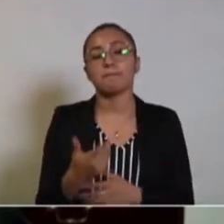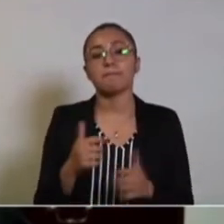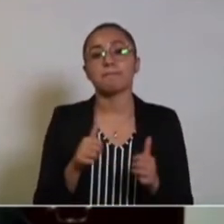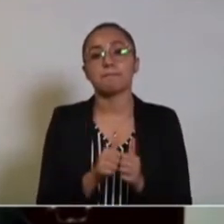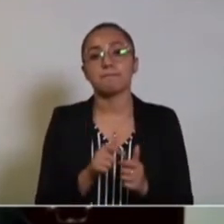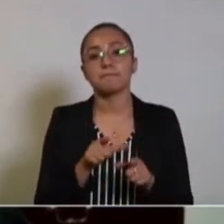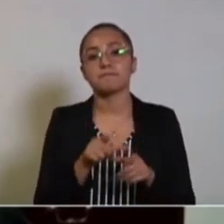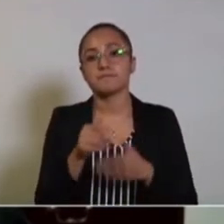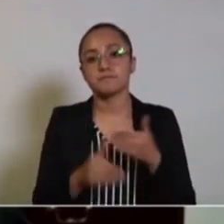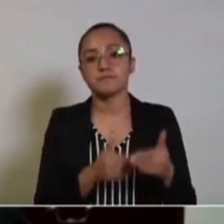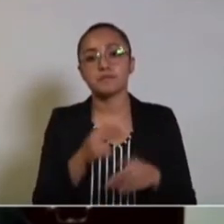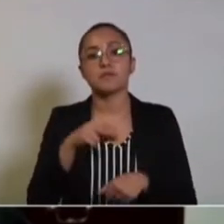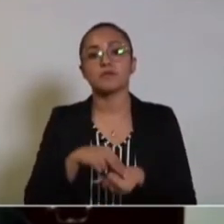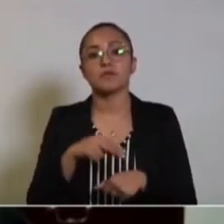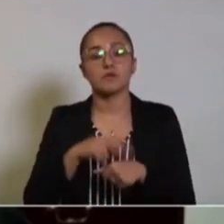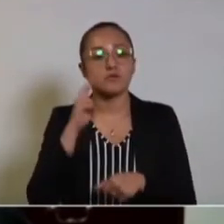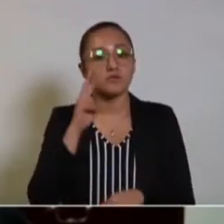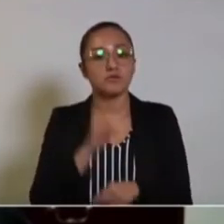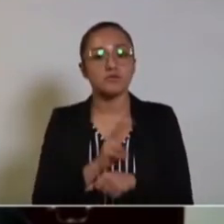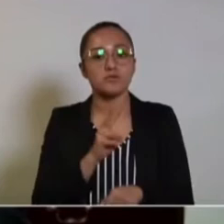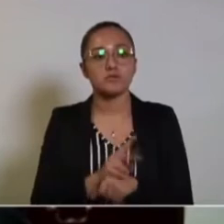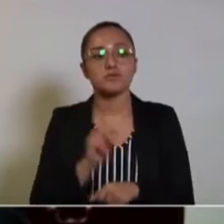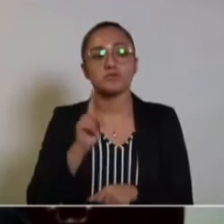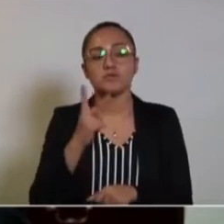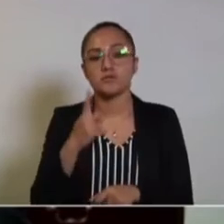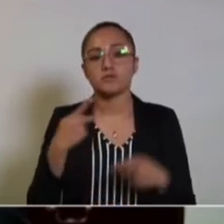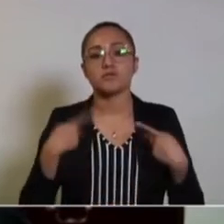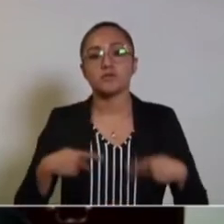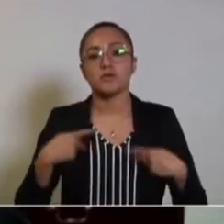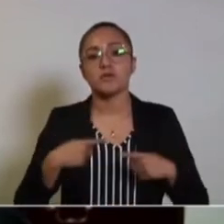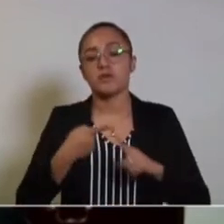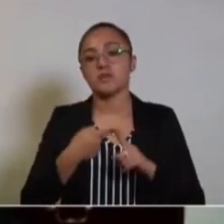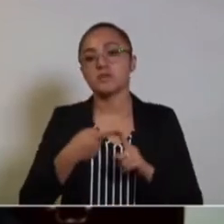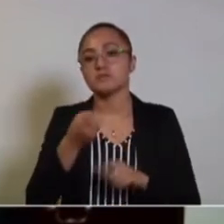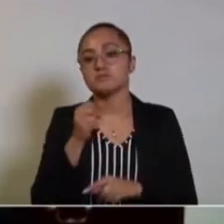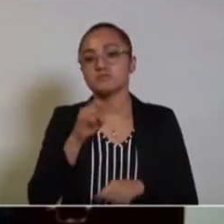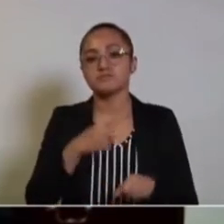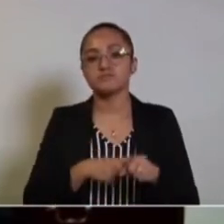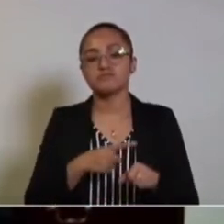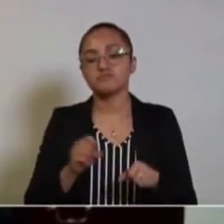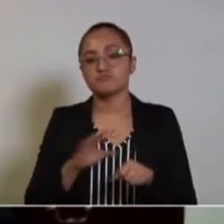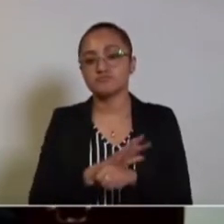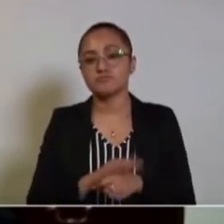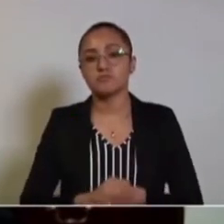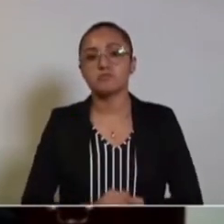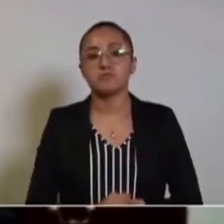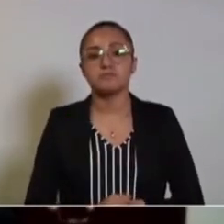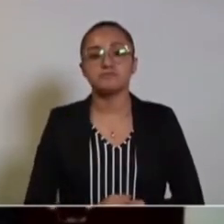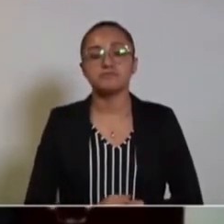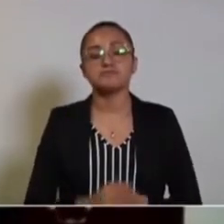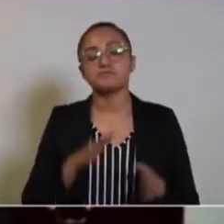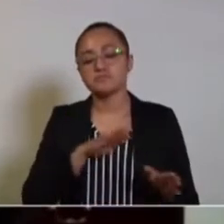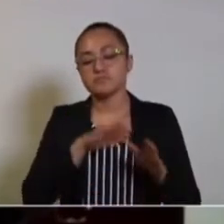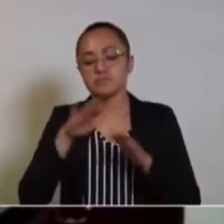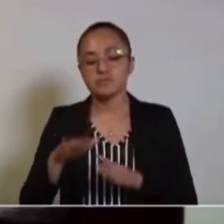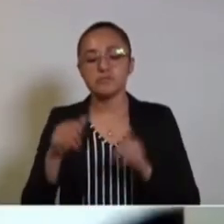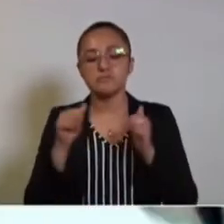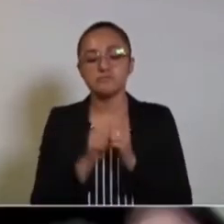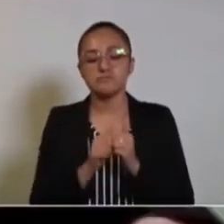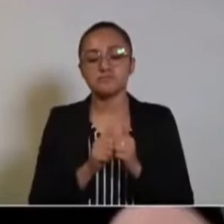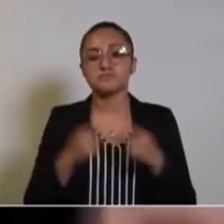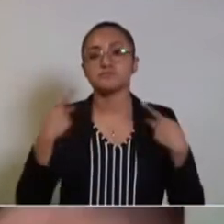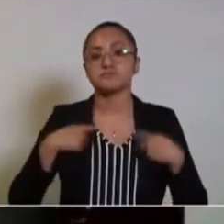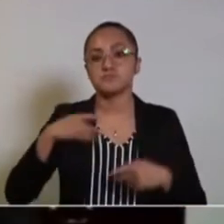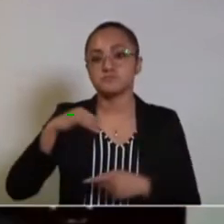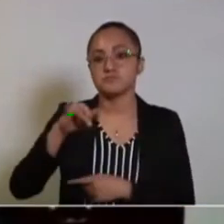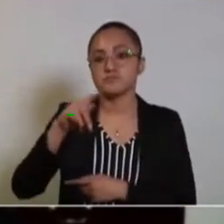está dando seguimiento médico a 72 personas que han dado positivo en estas instalaciones. En relación a